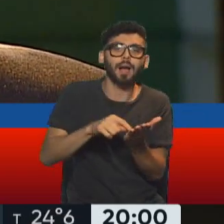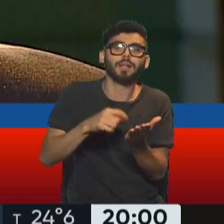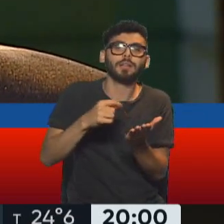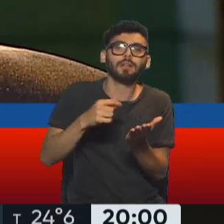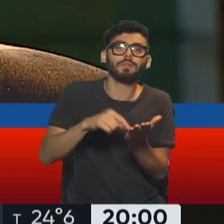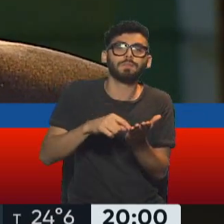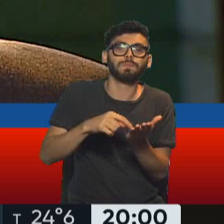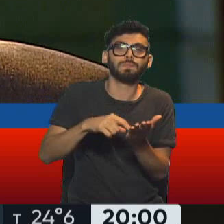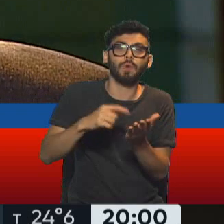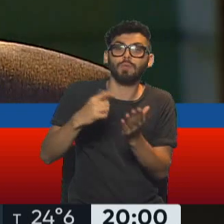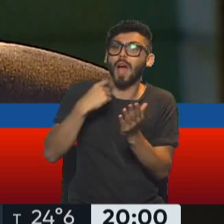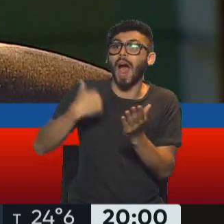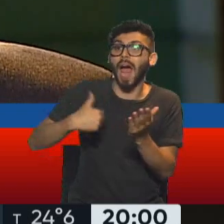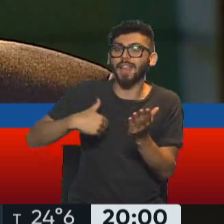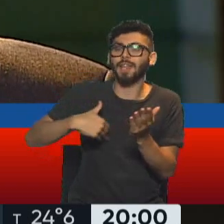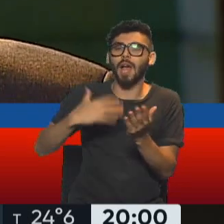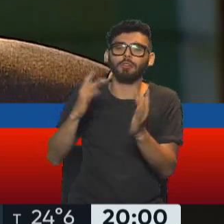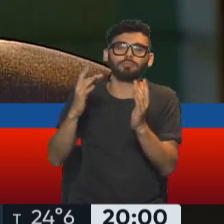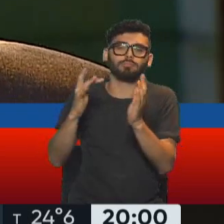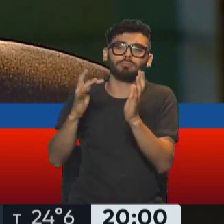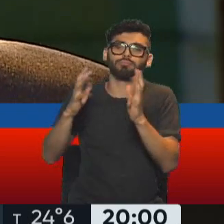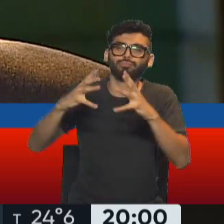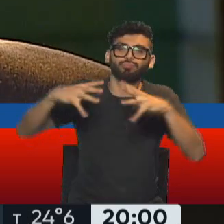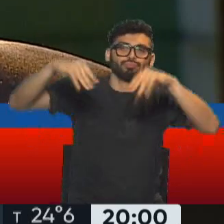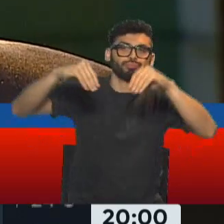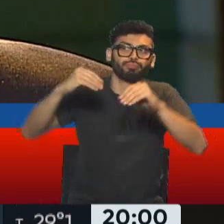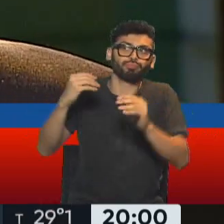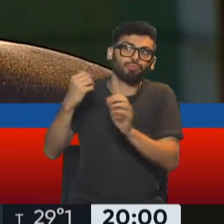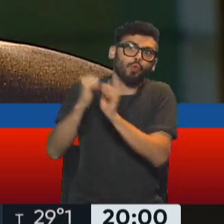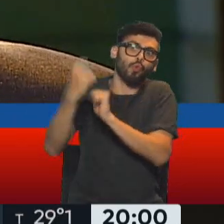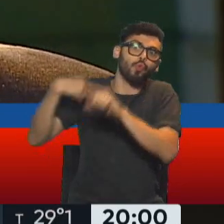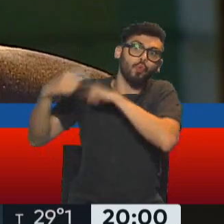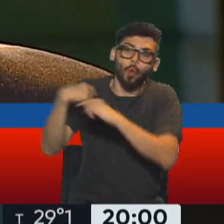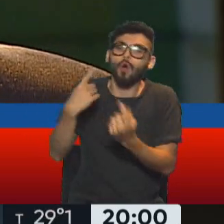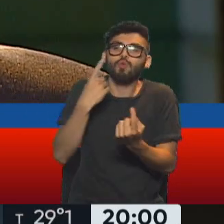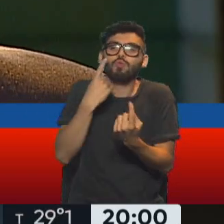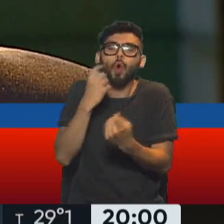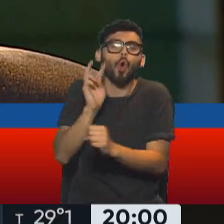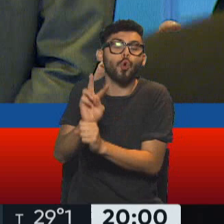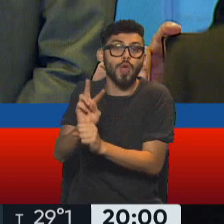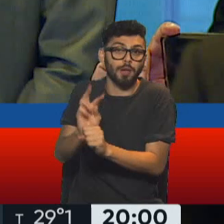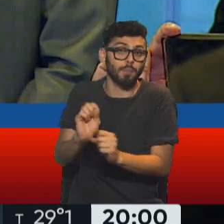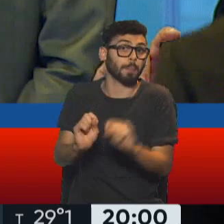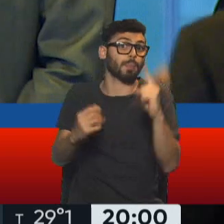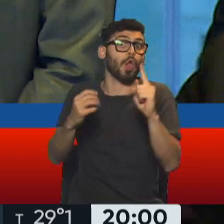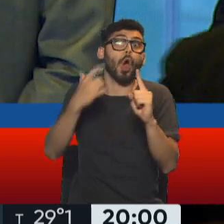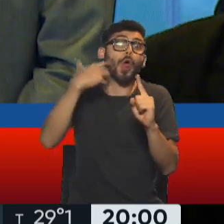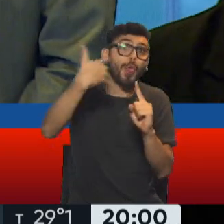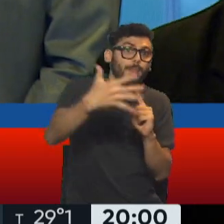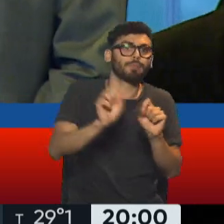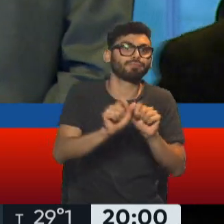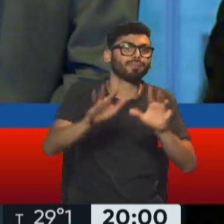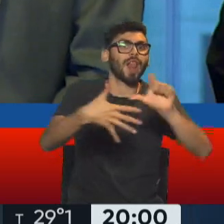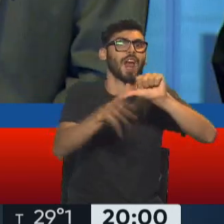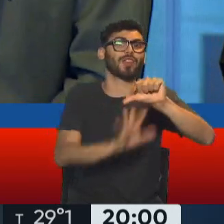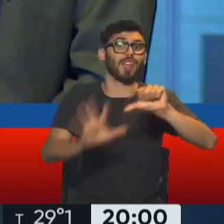de los templos históricos de la argentina que va a ser la prueba piloto en américa latina que ya estamos conformando la el funcionario